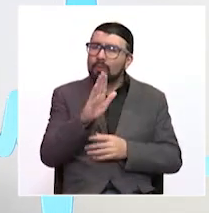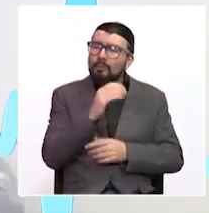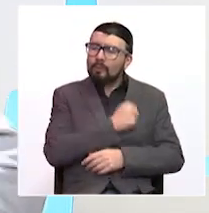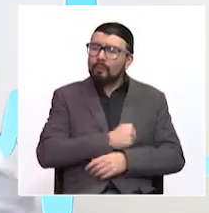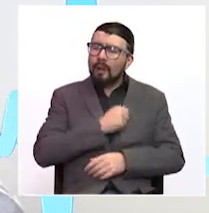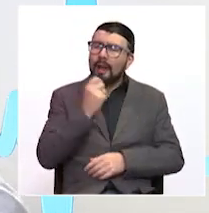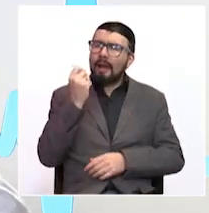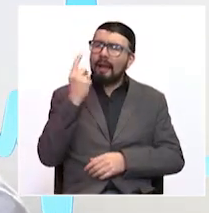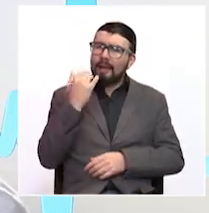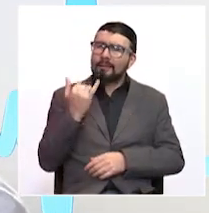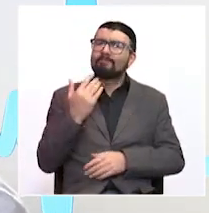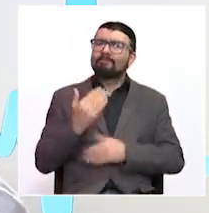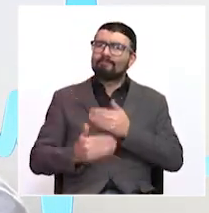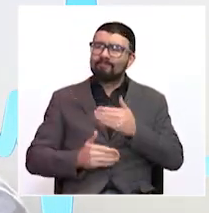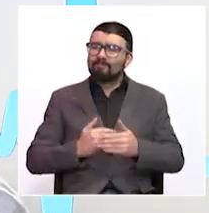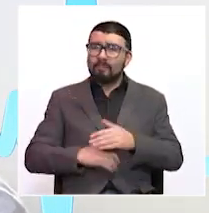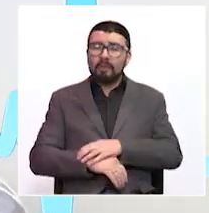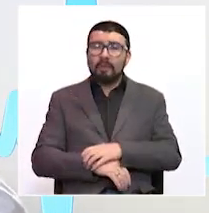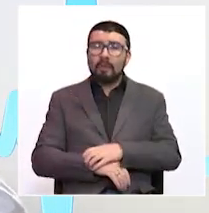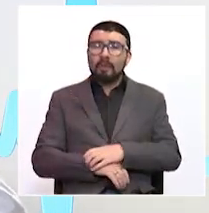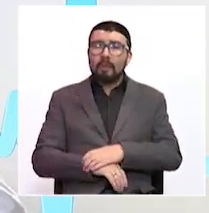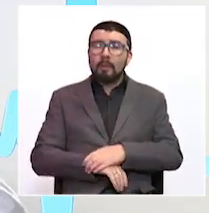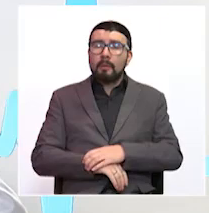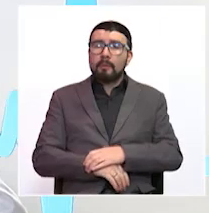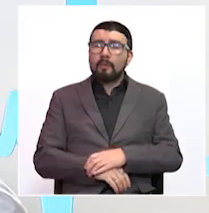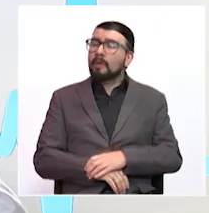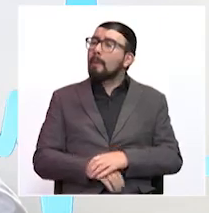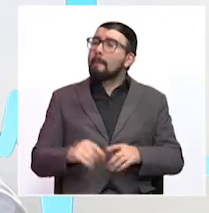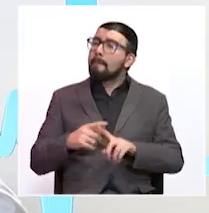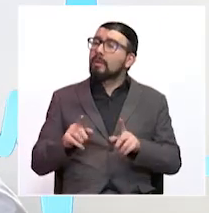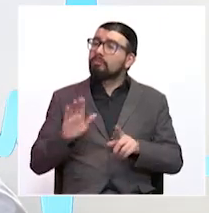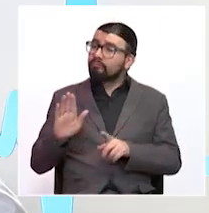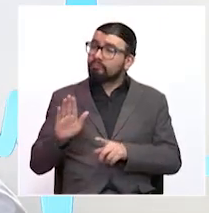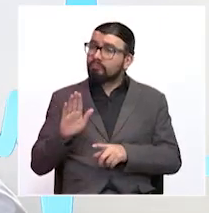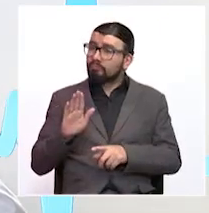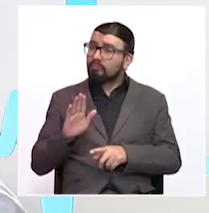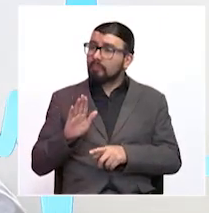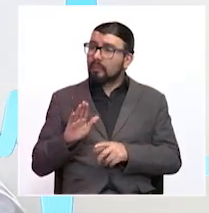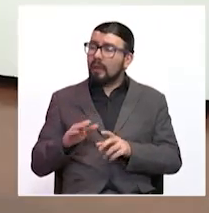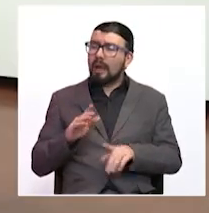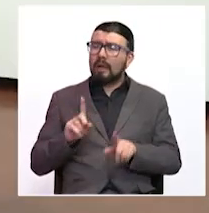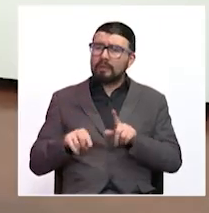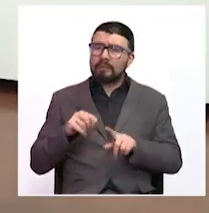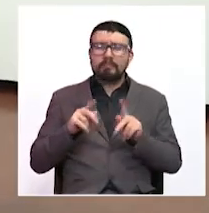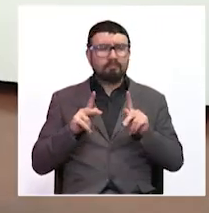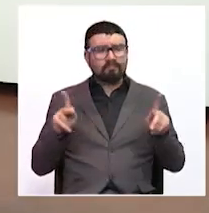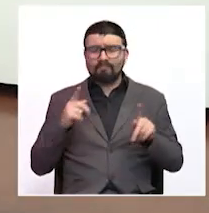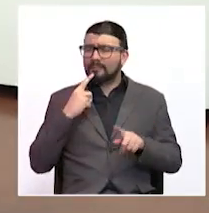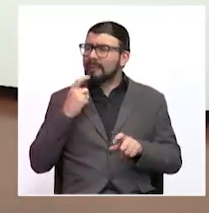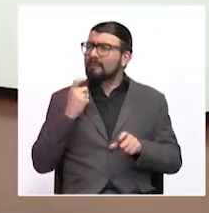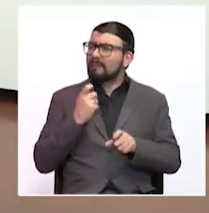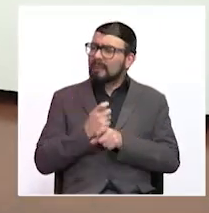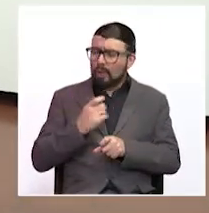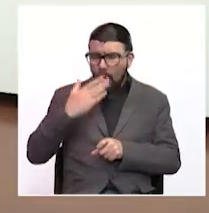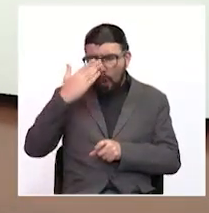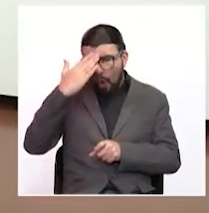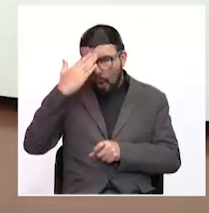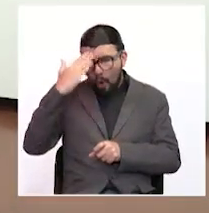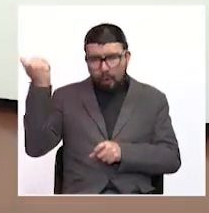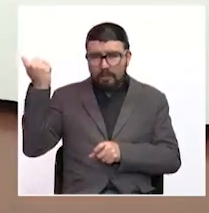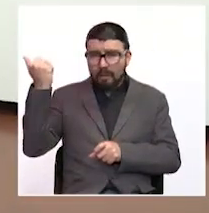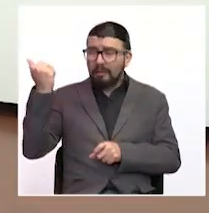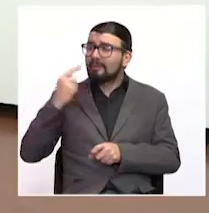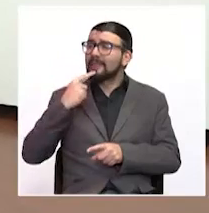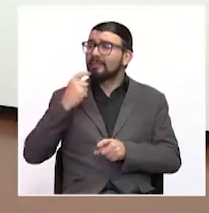ese proceso pero doctor eduardo es muy difícil para la gente olvidar siempre tenemos el recuerdo siempre